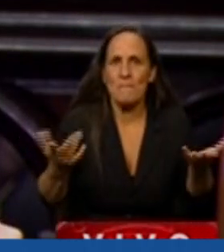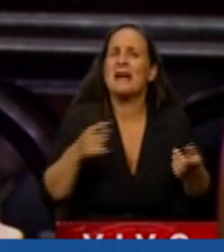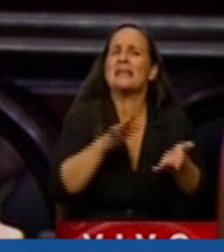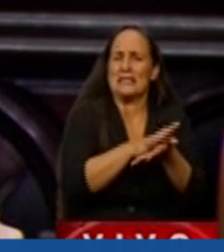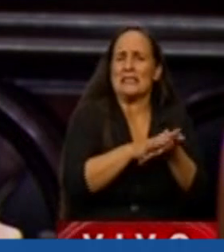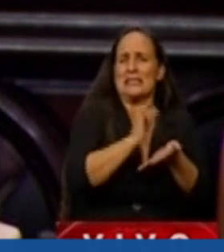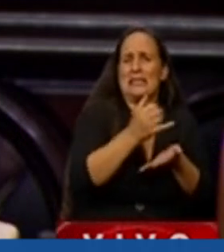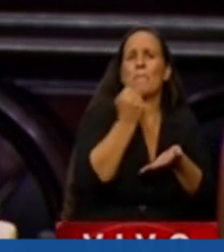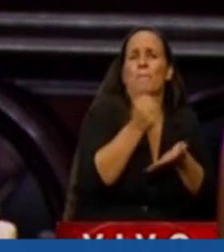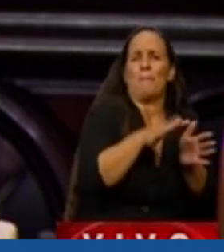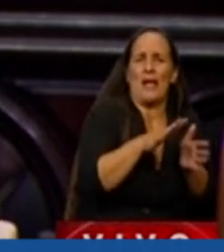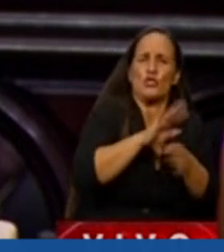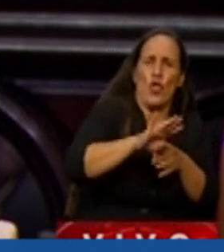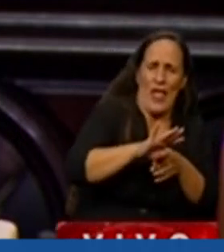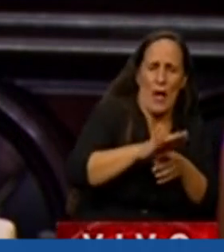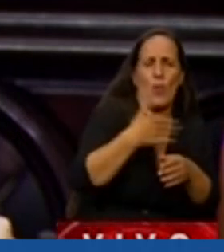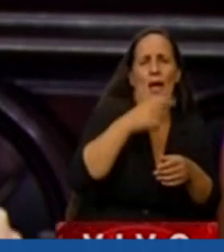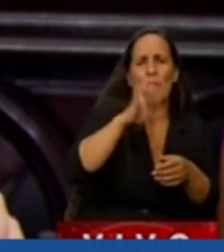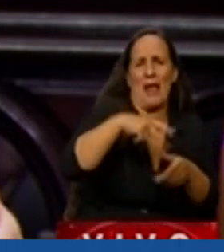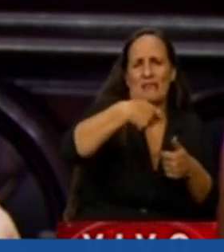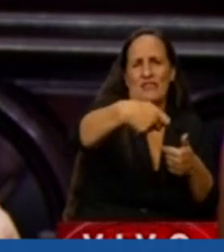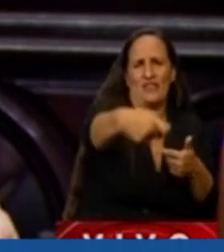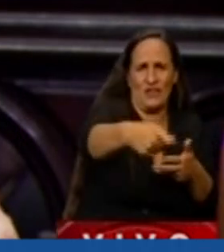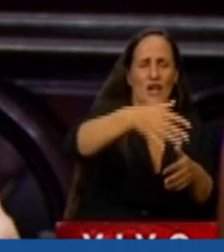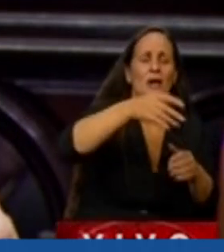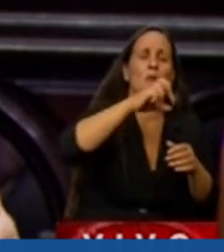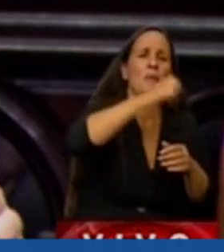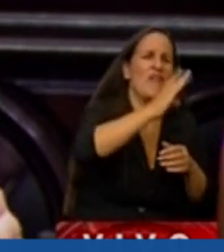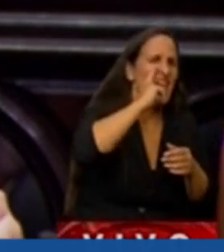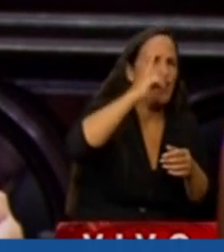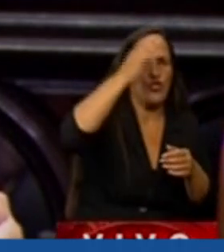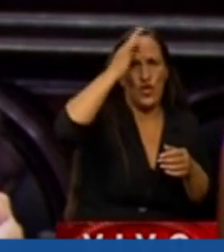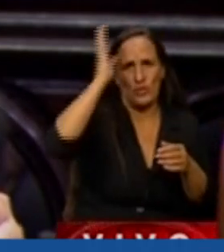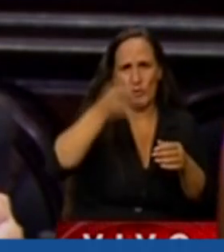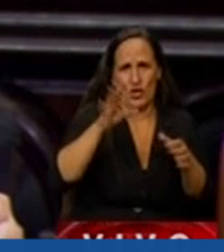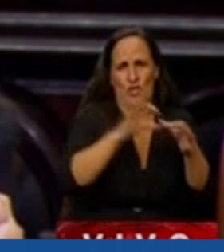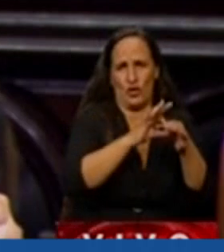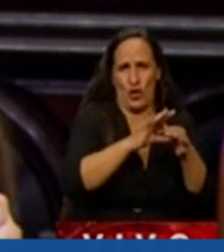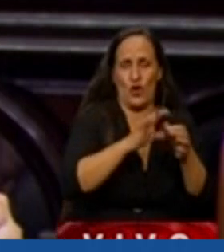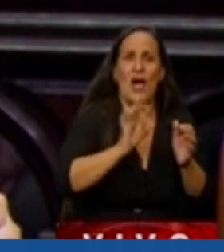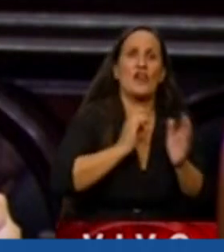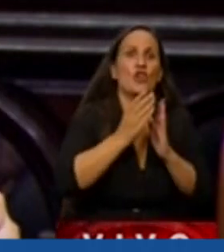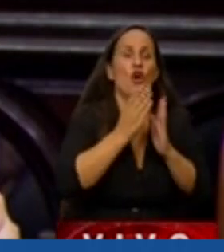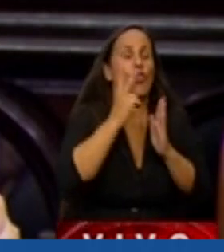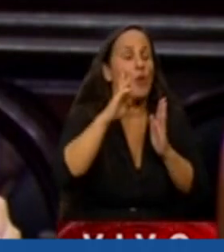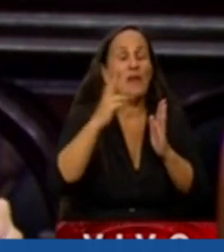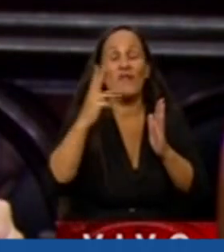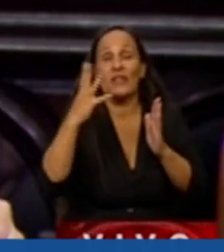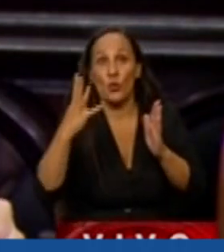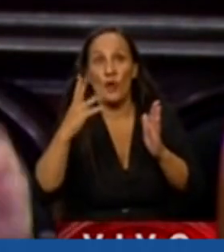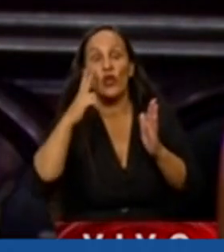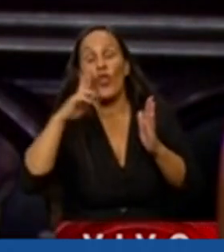local, que va a llevar un financiamiento del 12% del PBI entre 2024 y